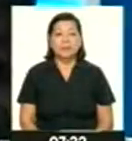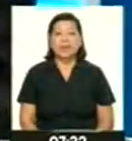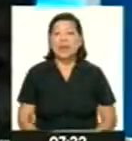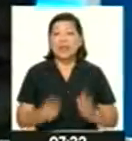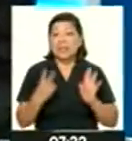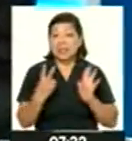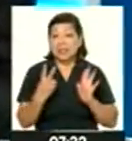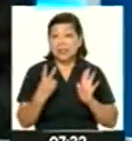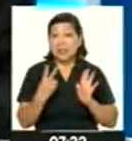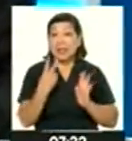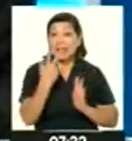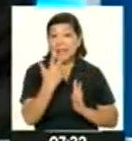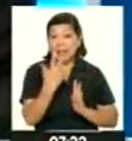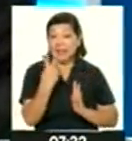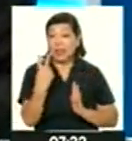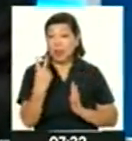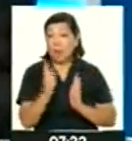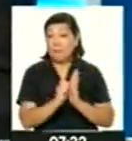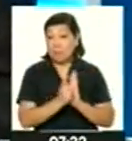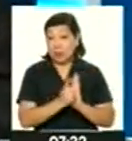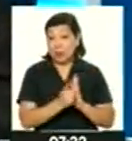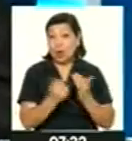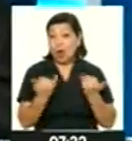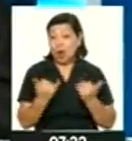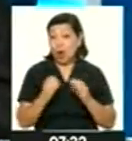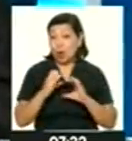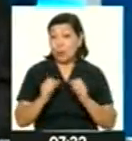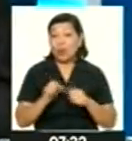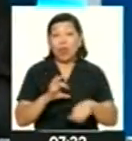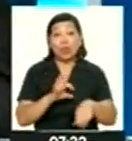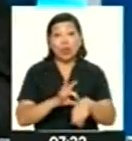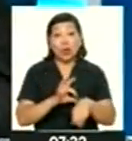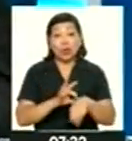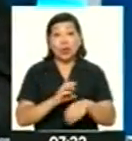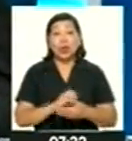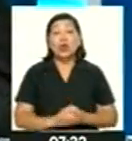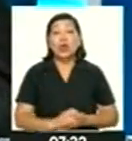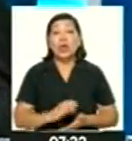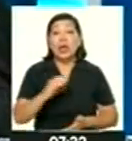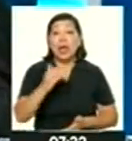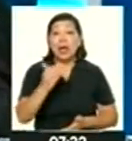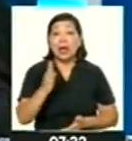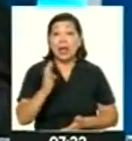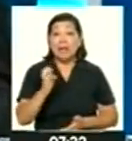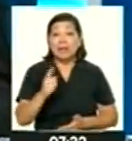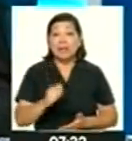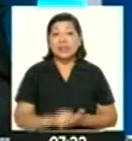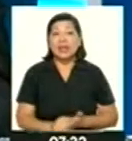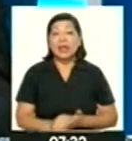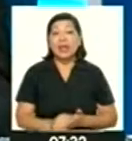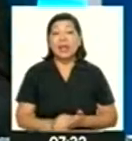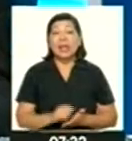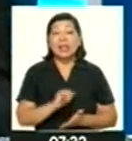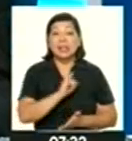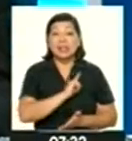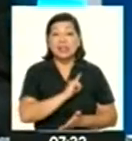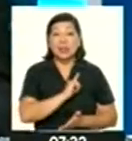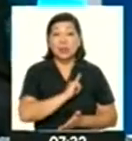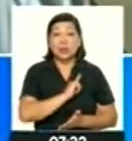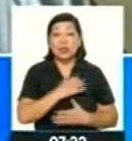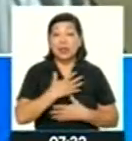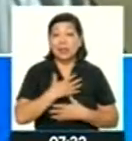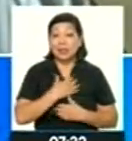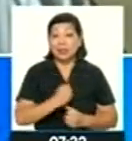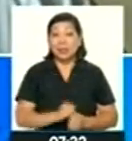Son las 7 de la mañana con 32 minutos. A esta hora vamos a conversar con el doctor César Cabezas, es médico infectólogo del Instituto Nacional de Salud,